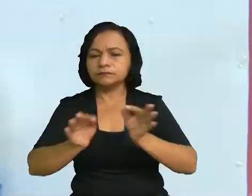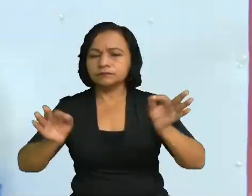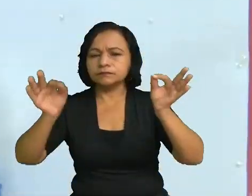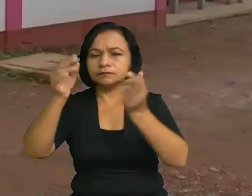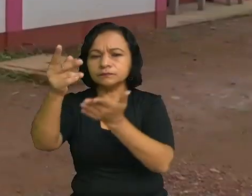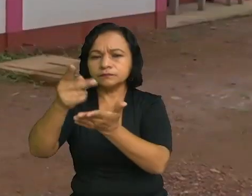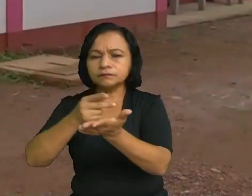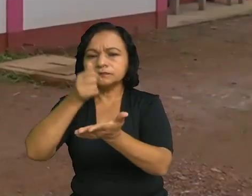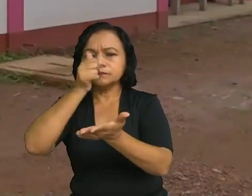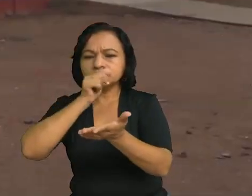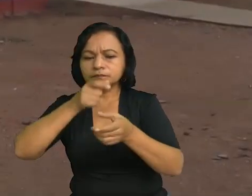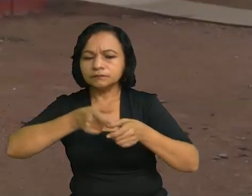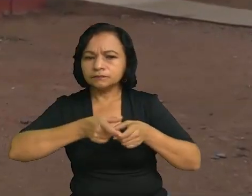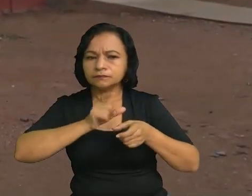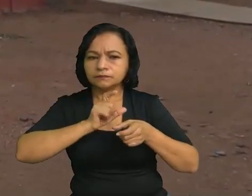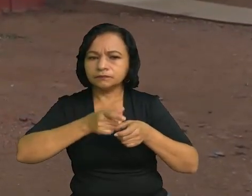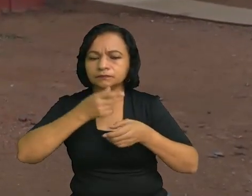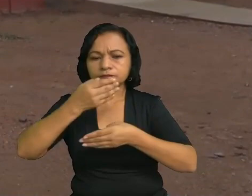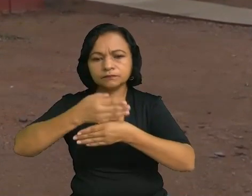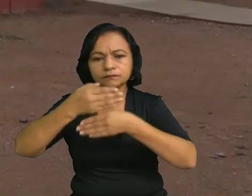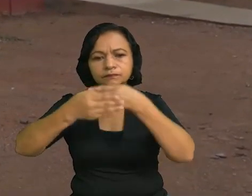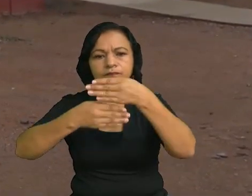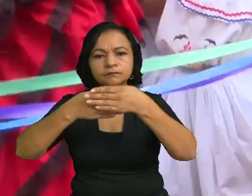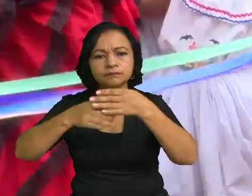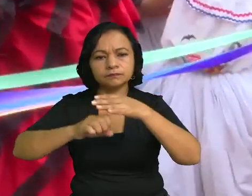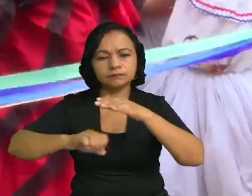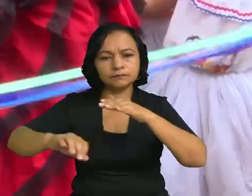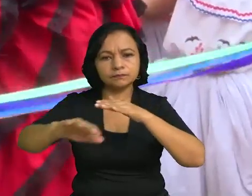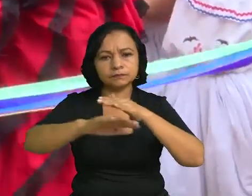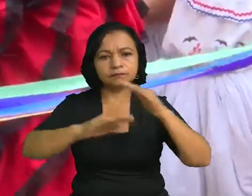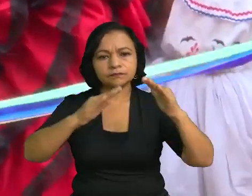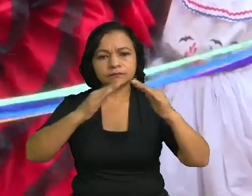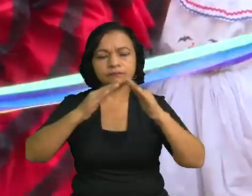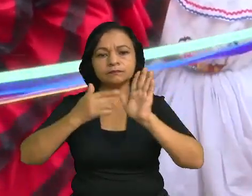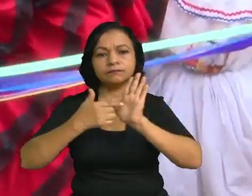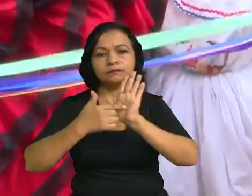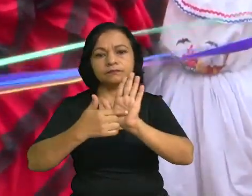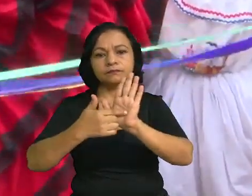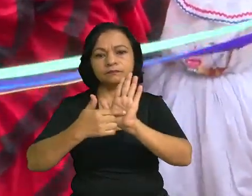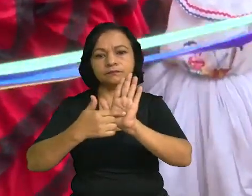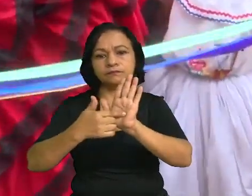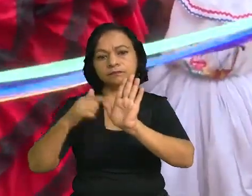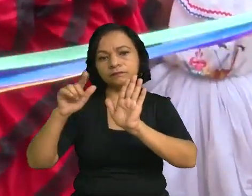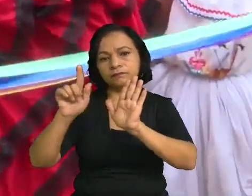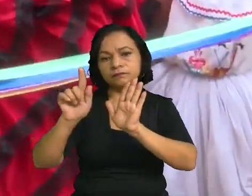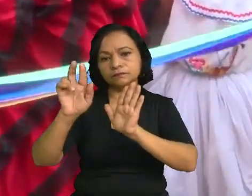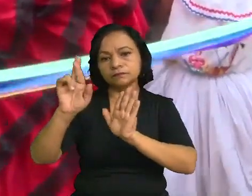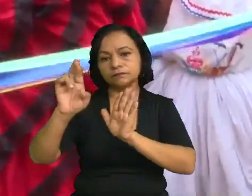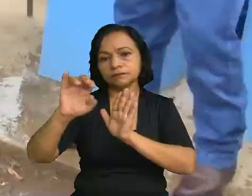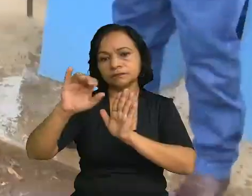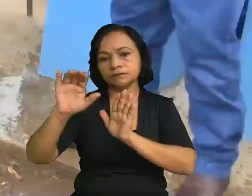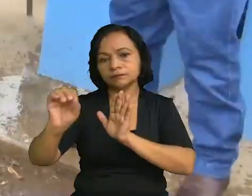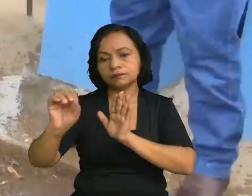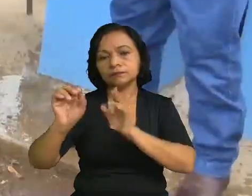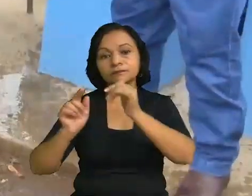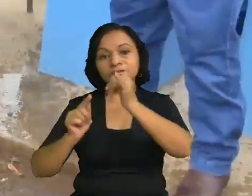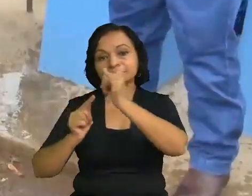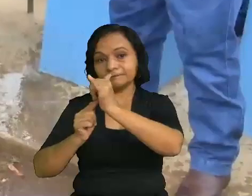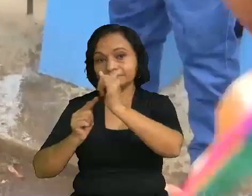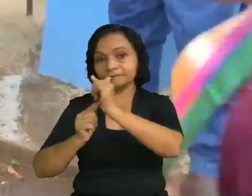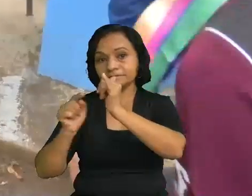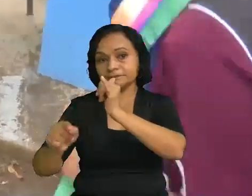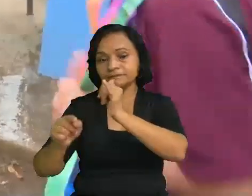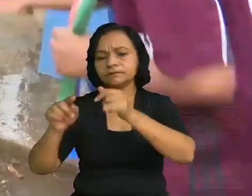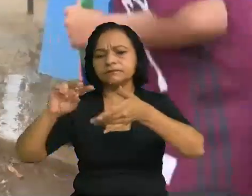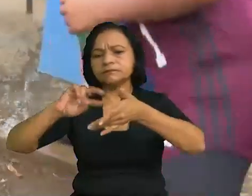agua potable saneamiento e infraestructura social por ejemplo en la comunidad de los 32 en el municipio de tipitapa el